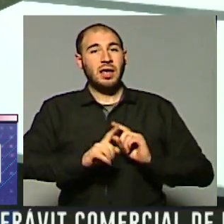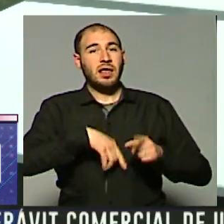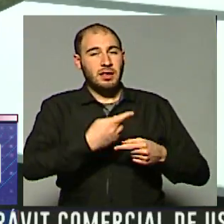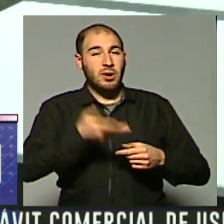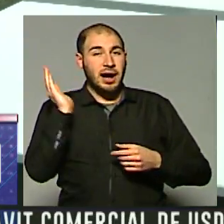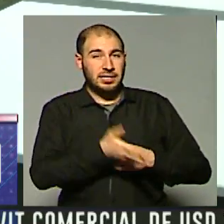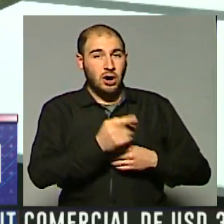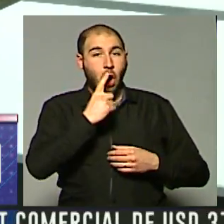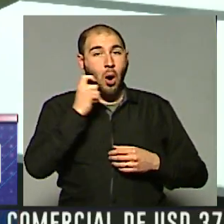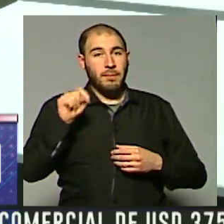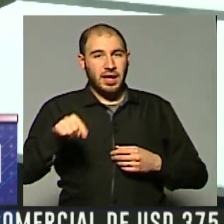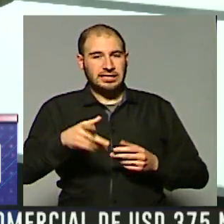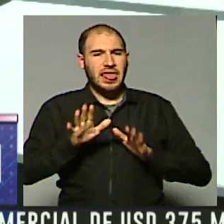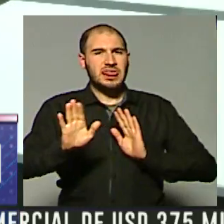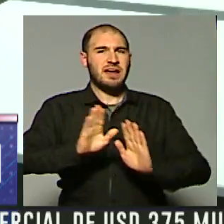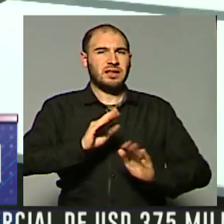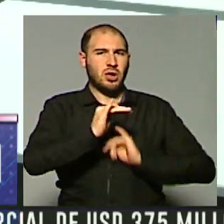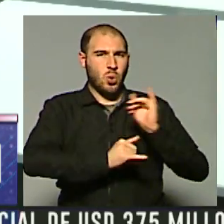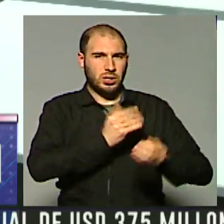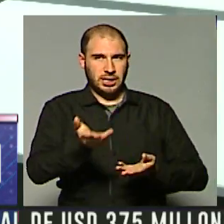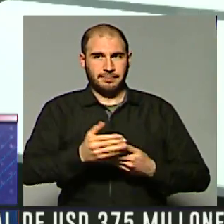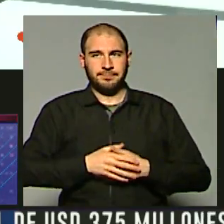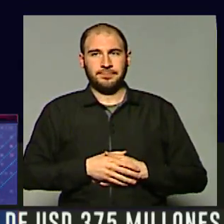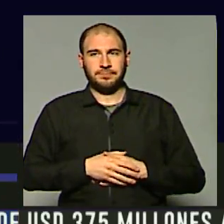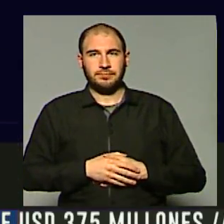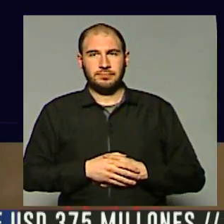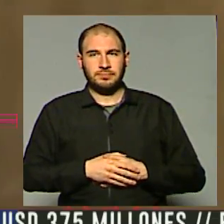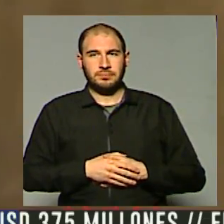la condena, Amado Vudú se defendió y dijo lo siguiente.